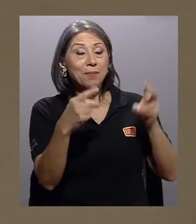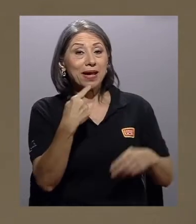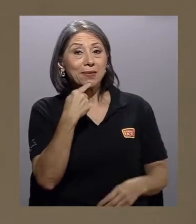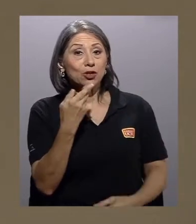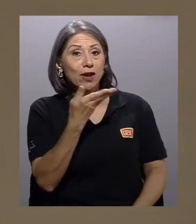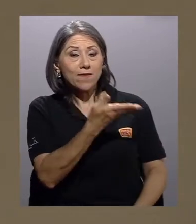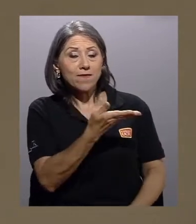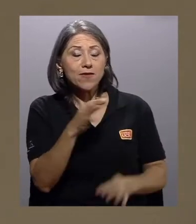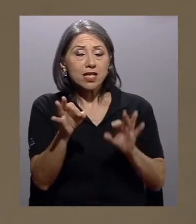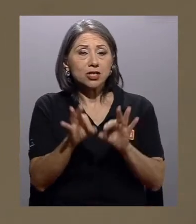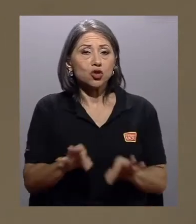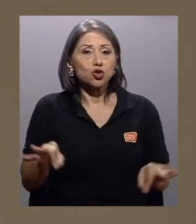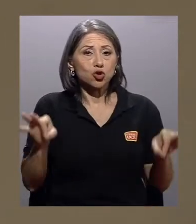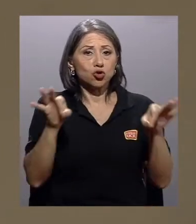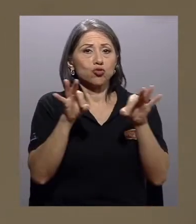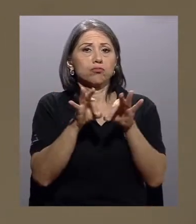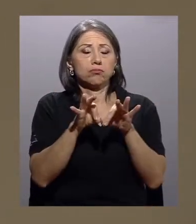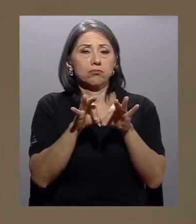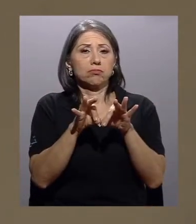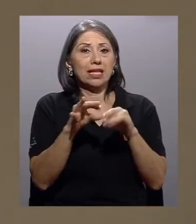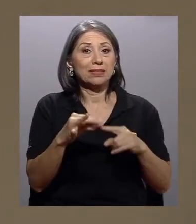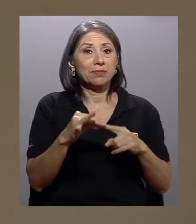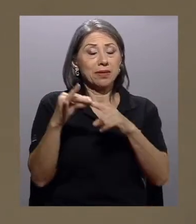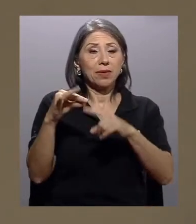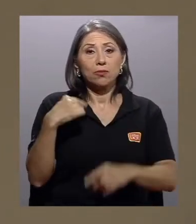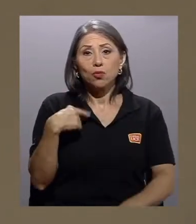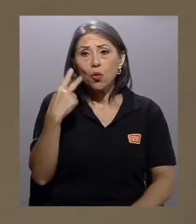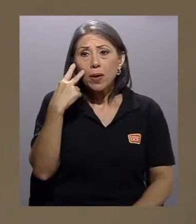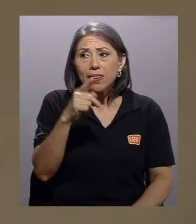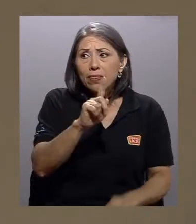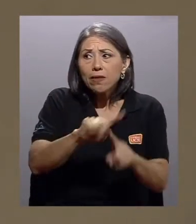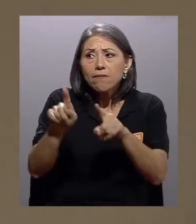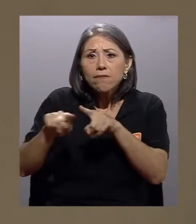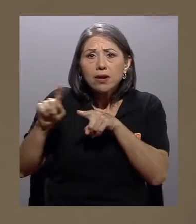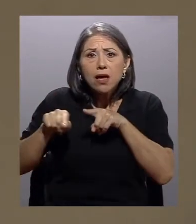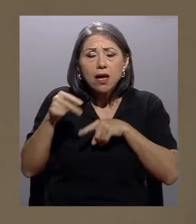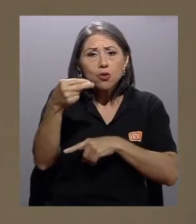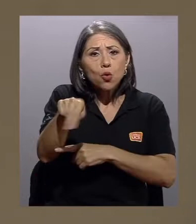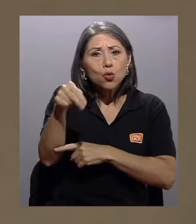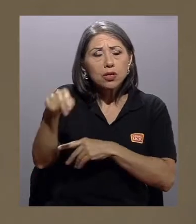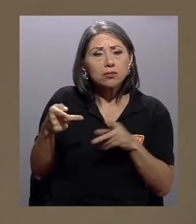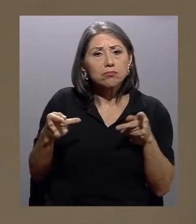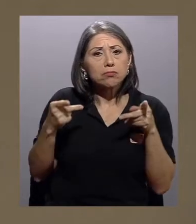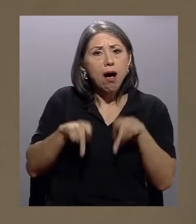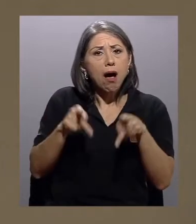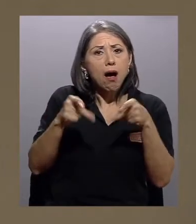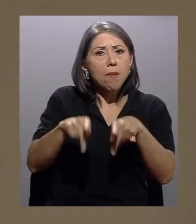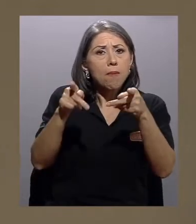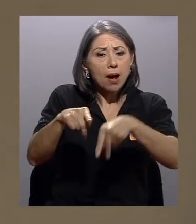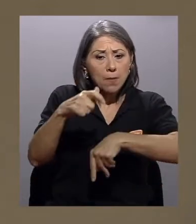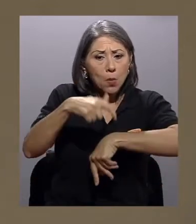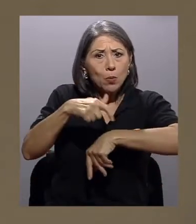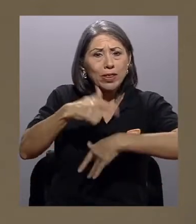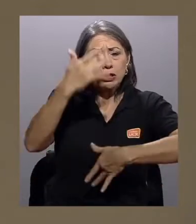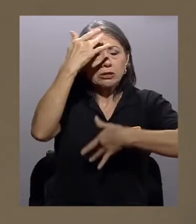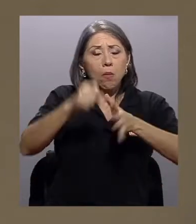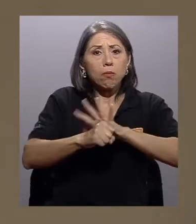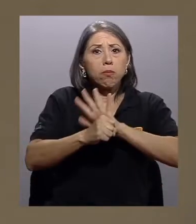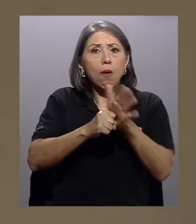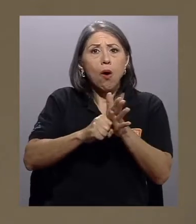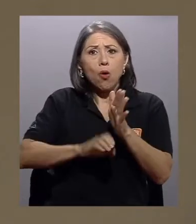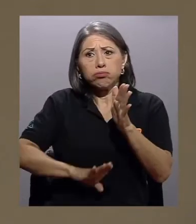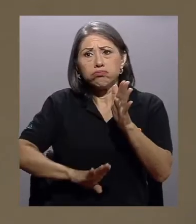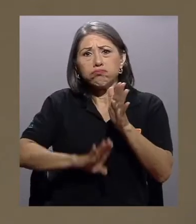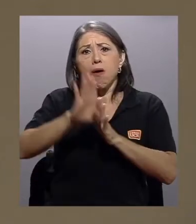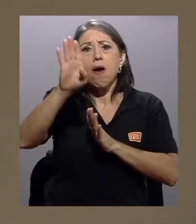Franz me parece fundamental, sobre todo viendo uno las noticias que nos llegan de la situación que se ha dado en los momentos picos de la pandemia